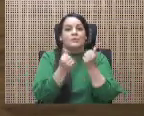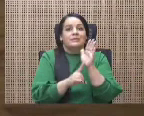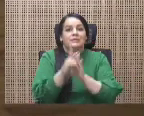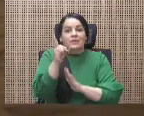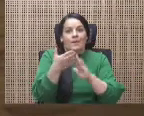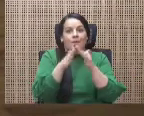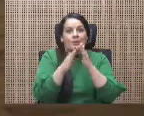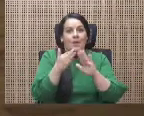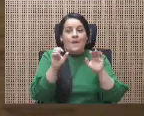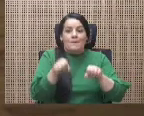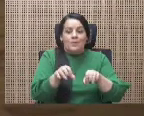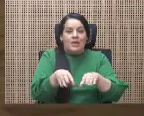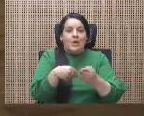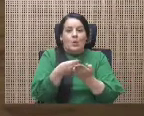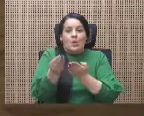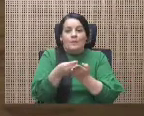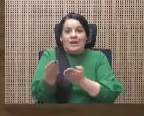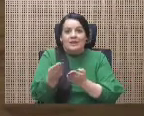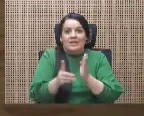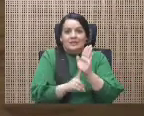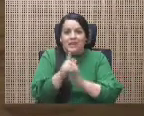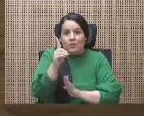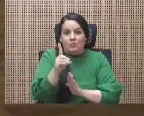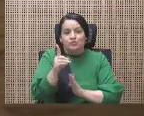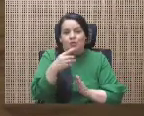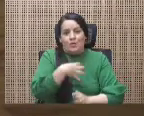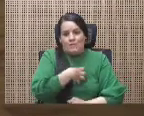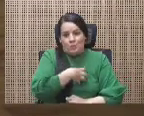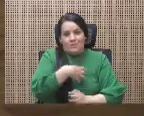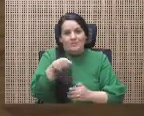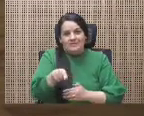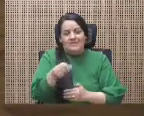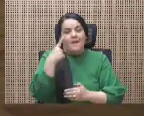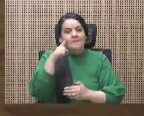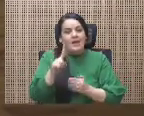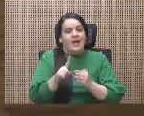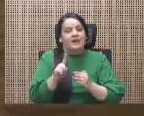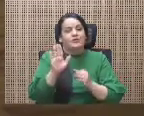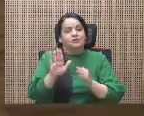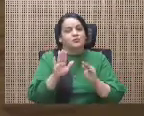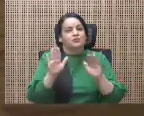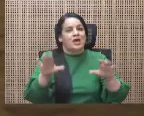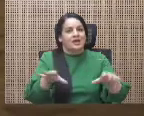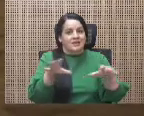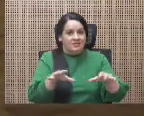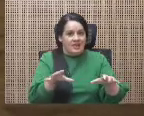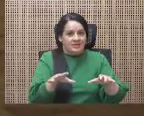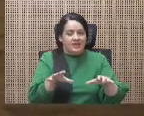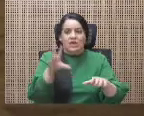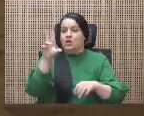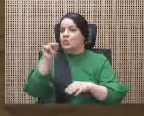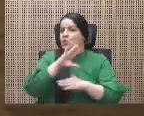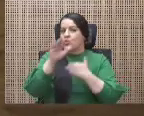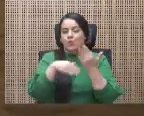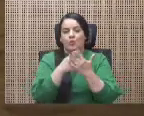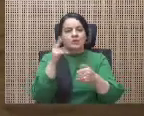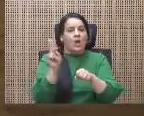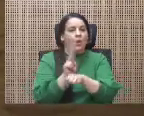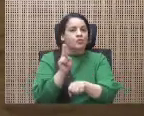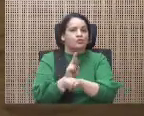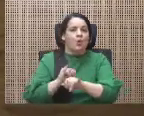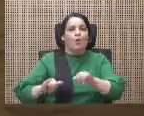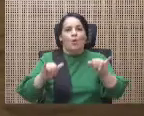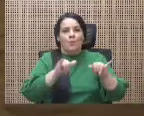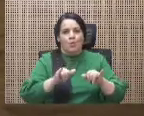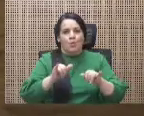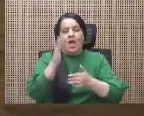pueden adquirir inmuebles para el desarrollo de sus actividades, pero no todos ellos necesariamente están destinados a uso común y que por tanto algunos de ellos podrían